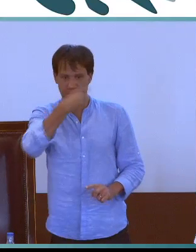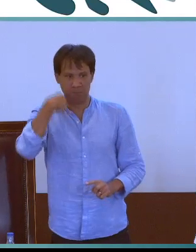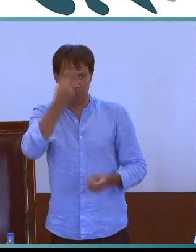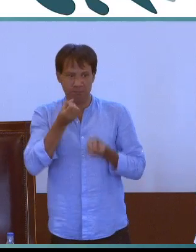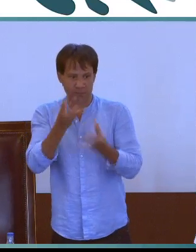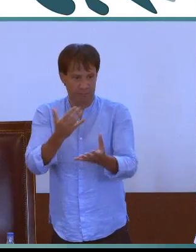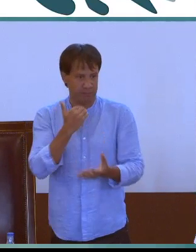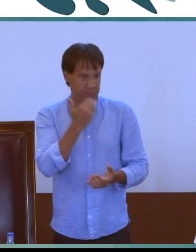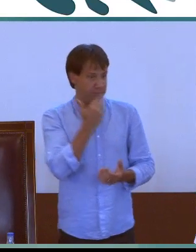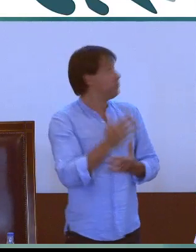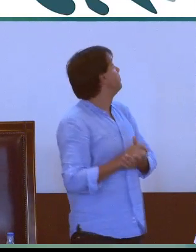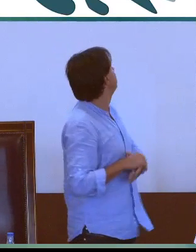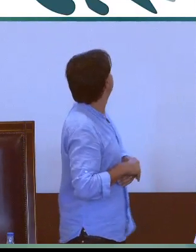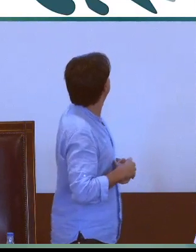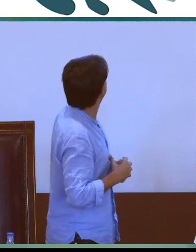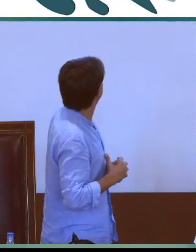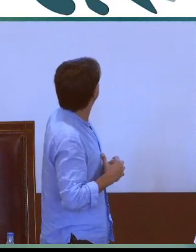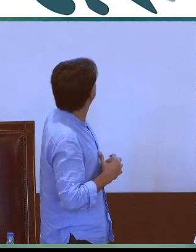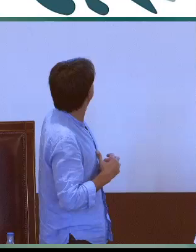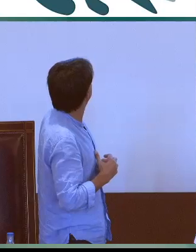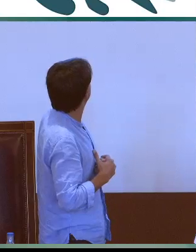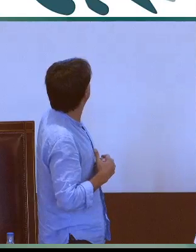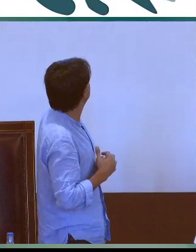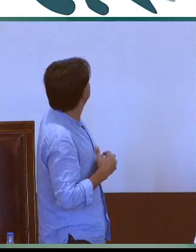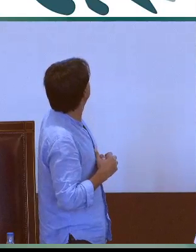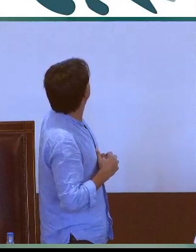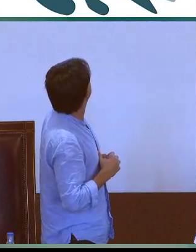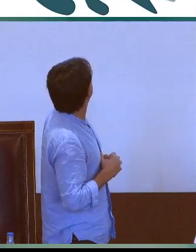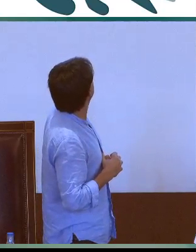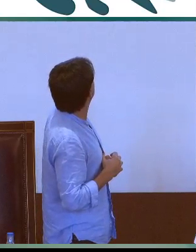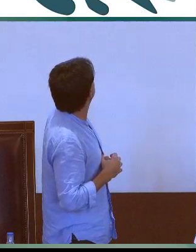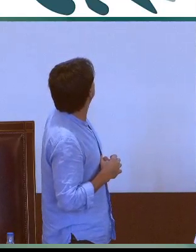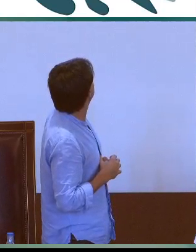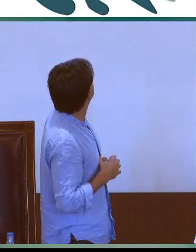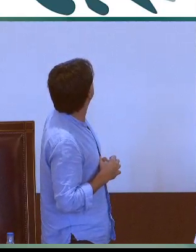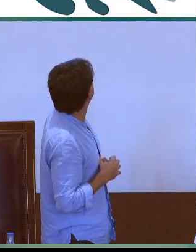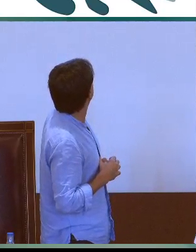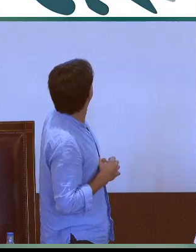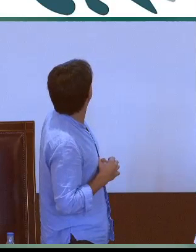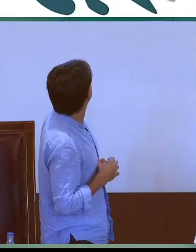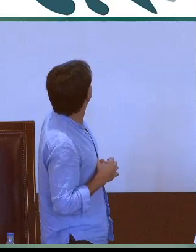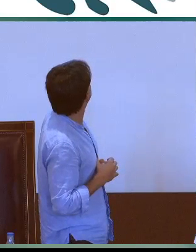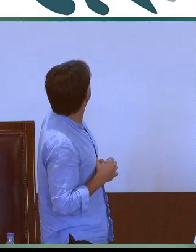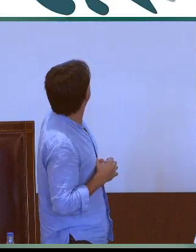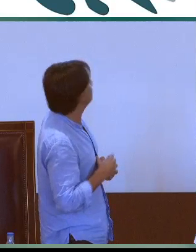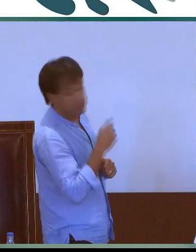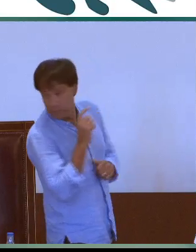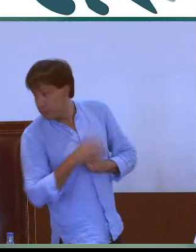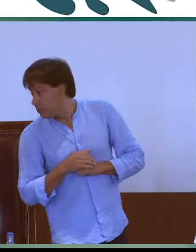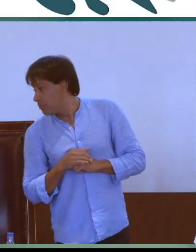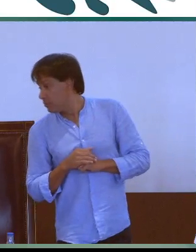Algunos al oralizarlo no sabíamos muy bien si podía ser adjetivo o sustantivo, por ejemplo.